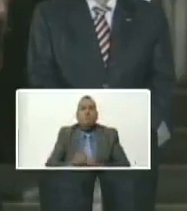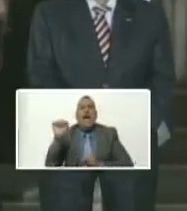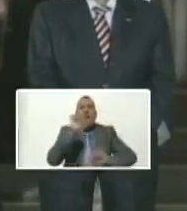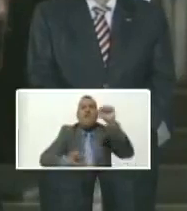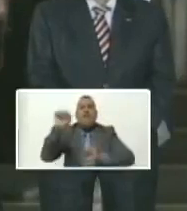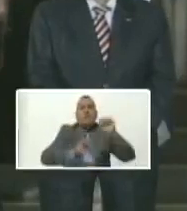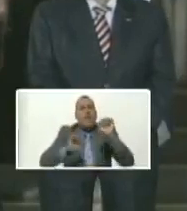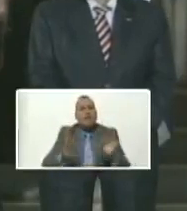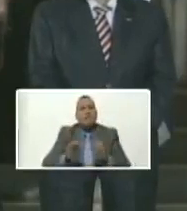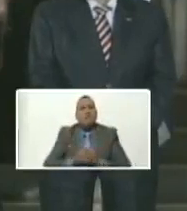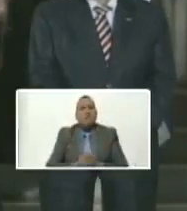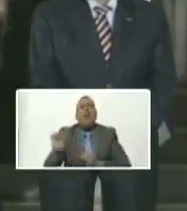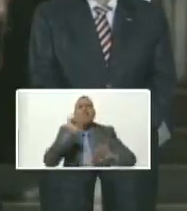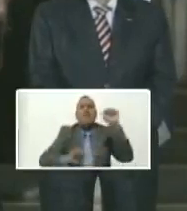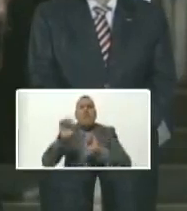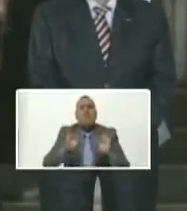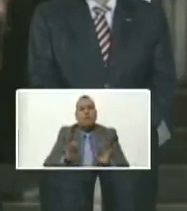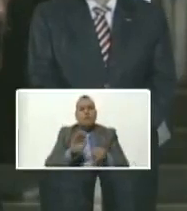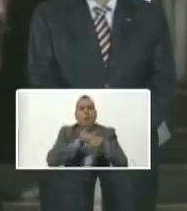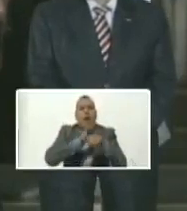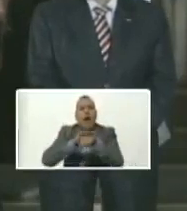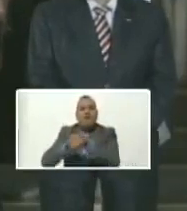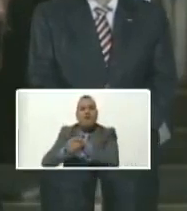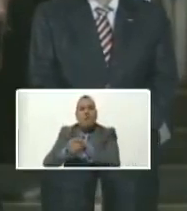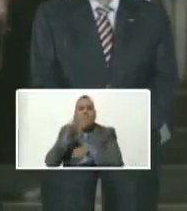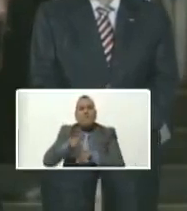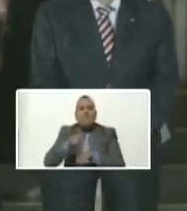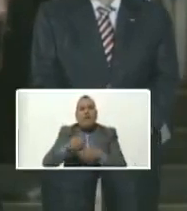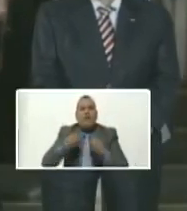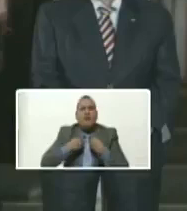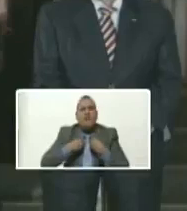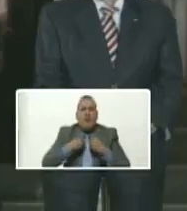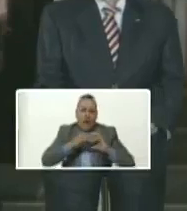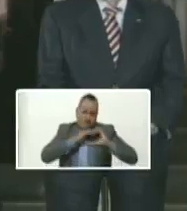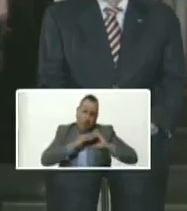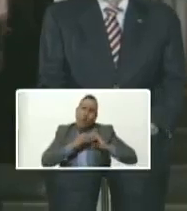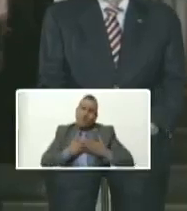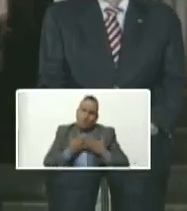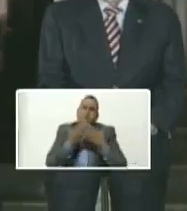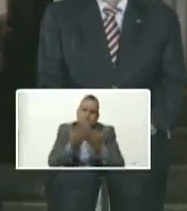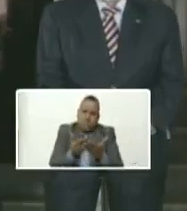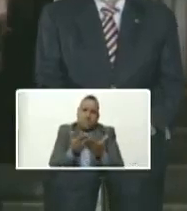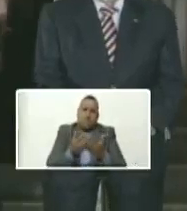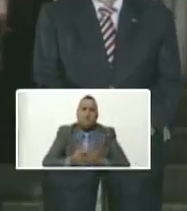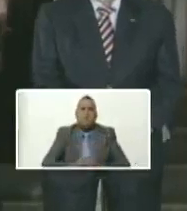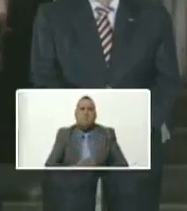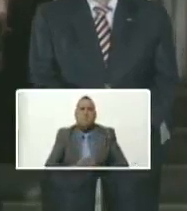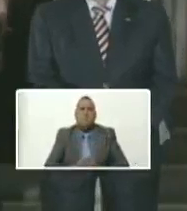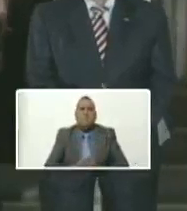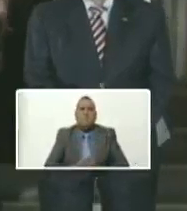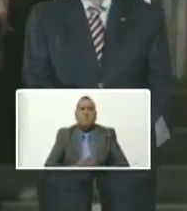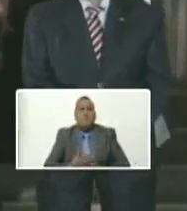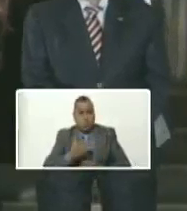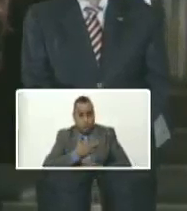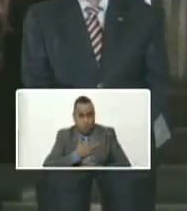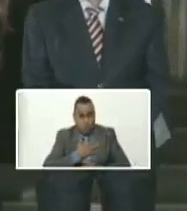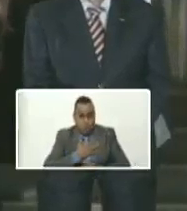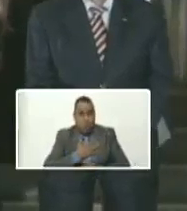defenderse, a defenderse. Es lo que le digo a los venezolanos desde mi corazón. Y bueno, nosotros seguiremos haciendo